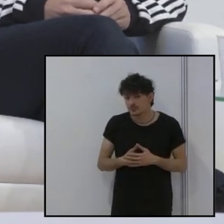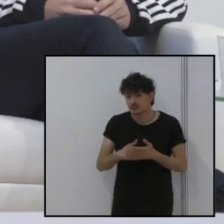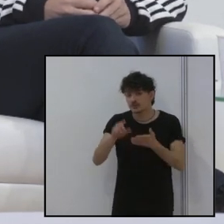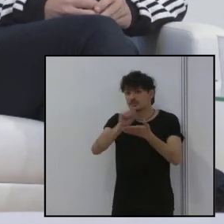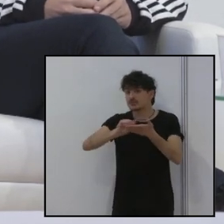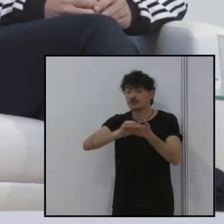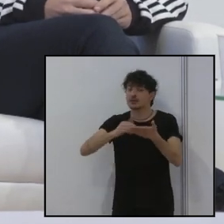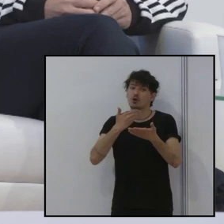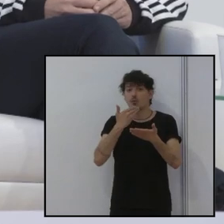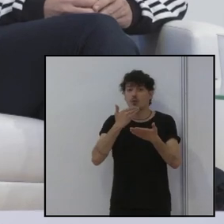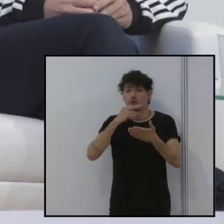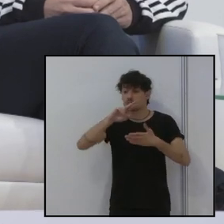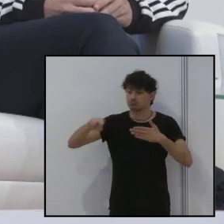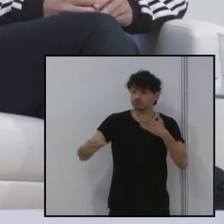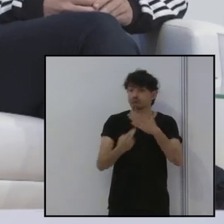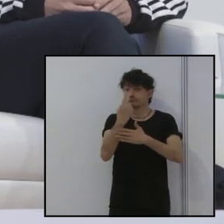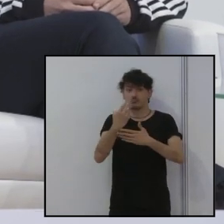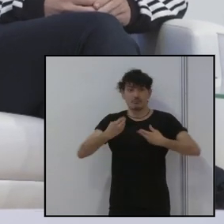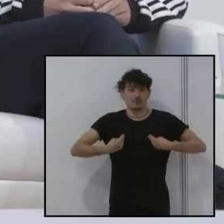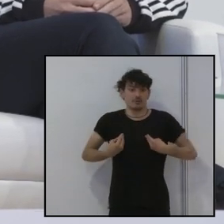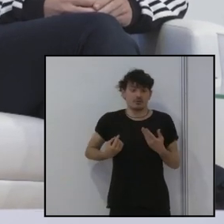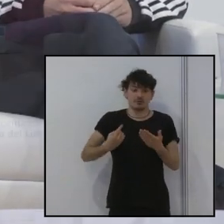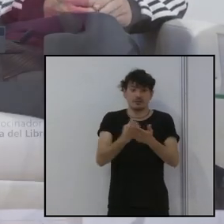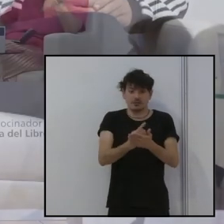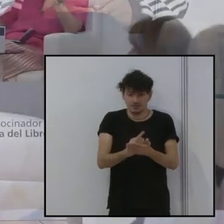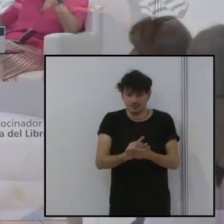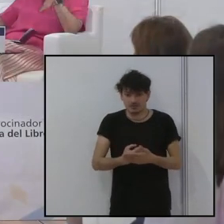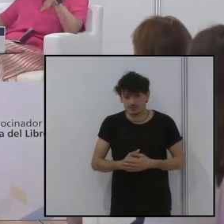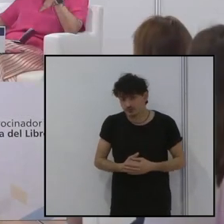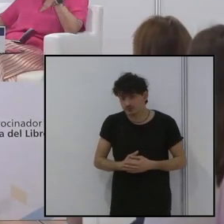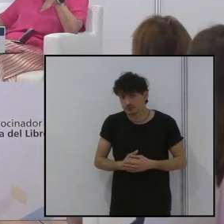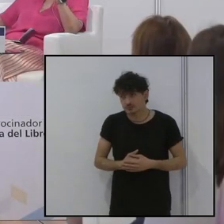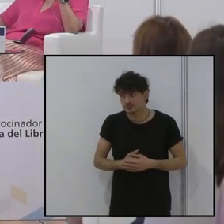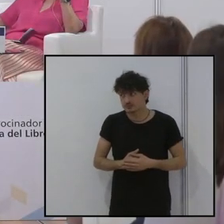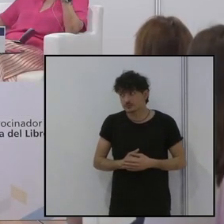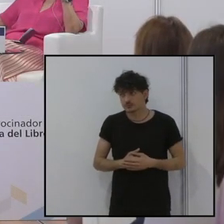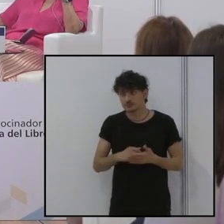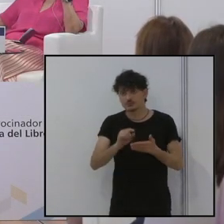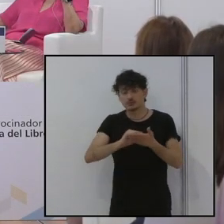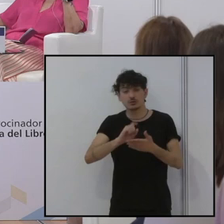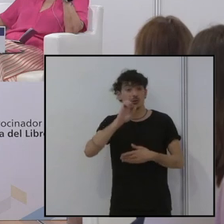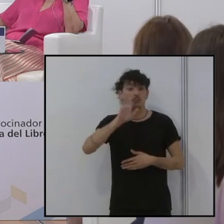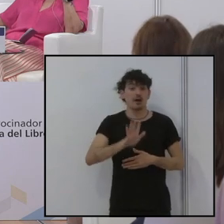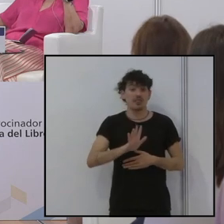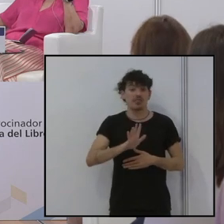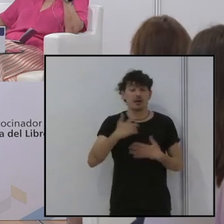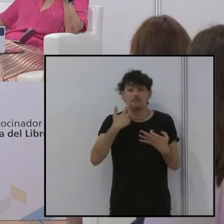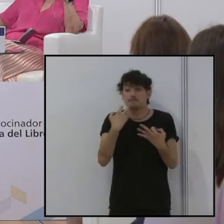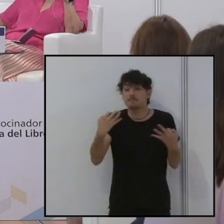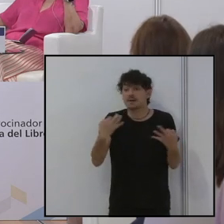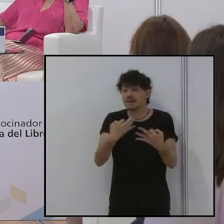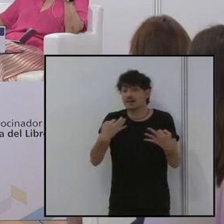revivir. Revivir todo aquello, la necesidad de revivir todo aquello es inevitable para escribir este libro. ¿No te pareció que existía el peligro de convocar